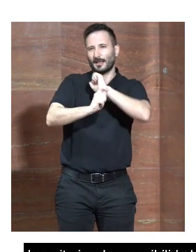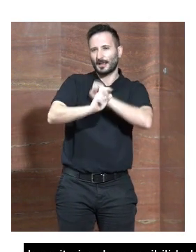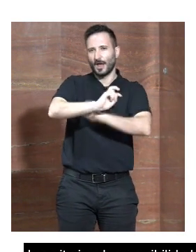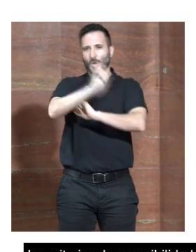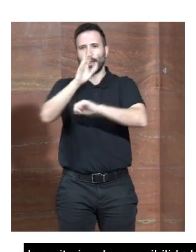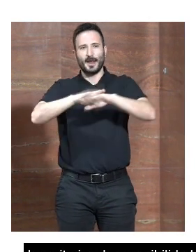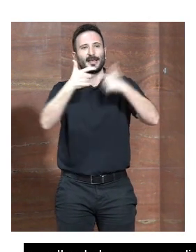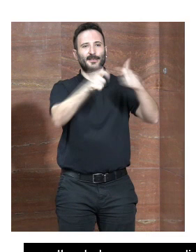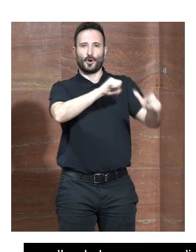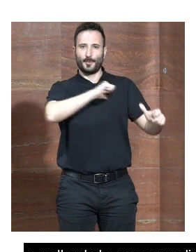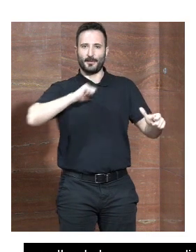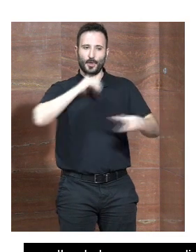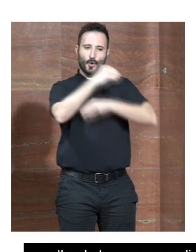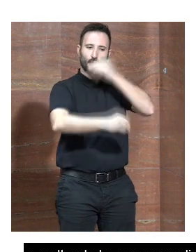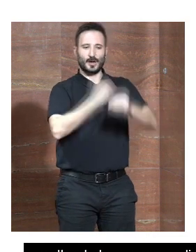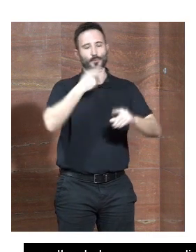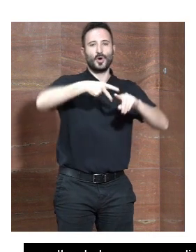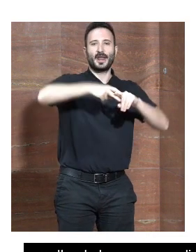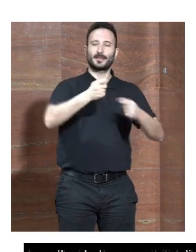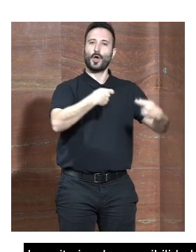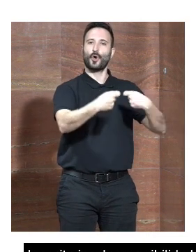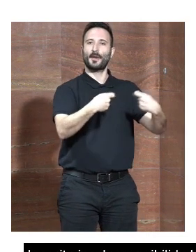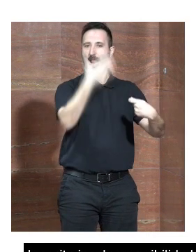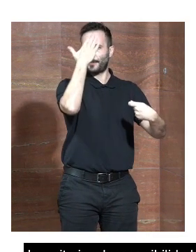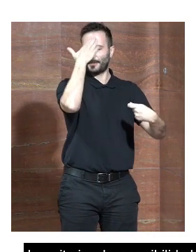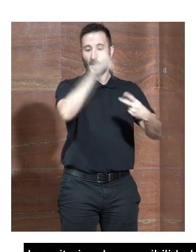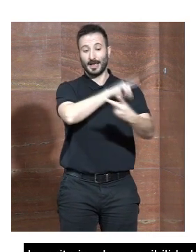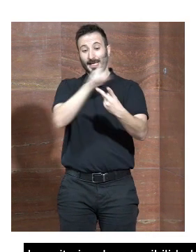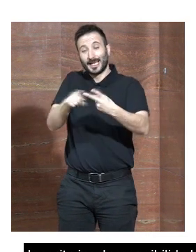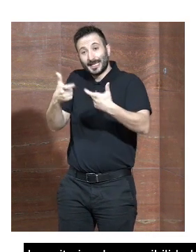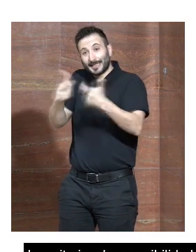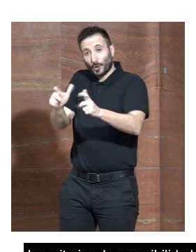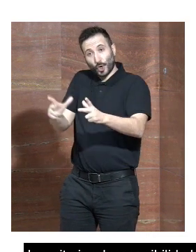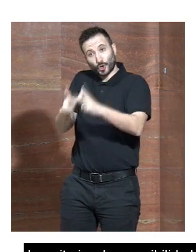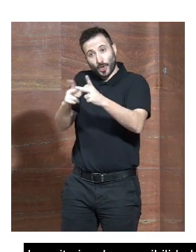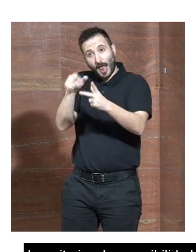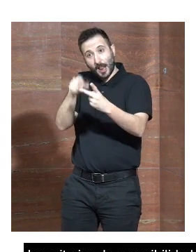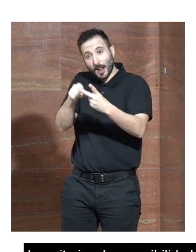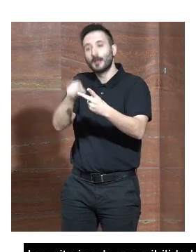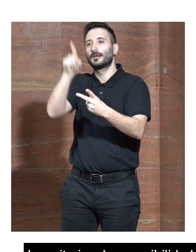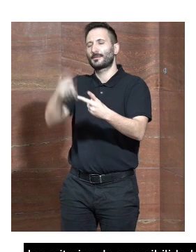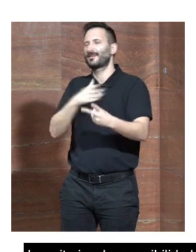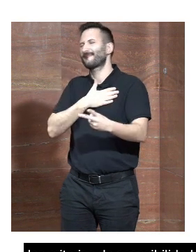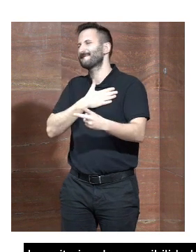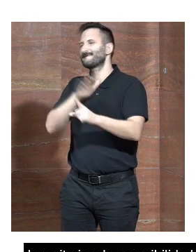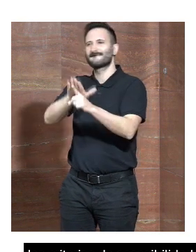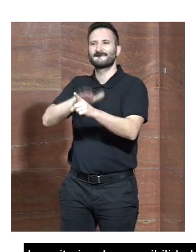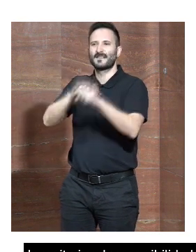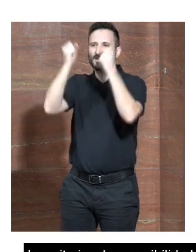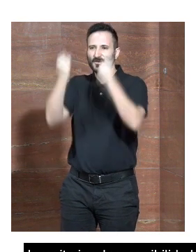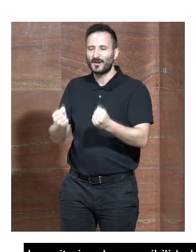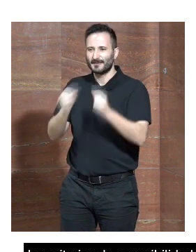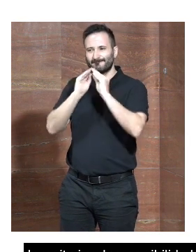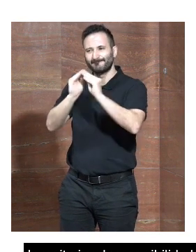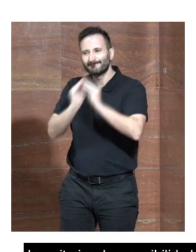al sector privado, utilizarlo como herramienta comercial claramente, y luego el sector social también, que yo le echo con mucho cariño gran parte de la